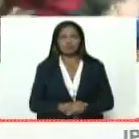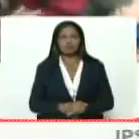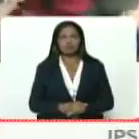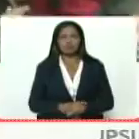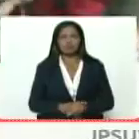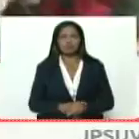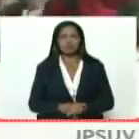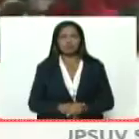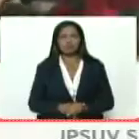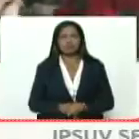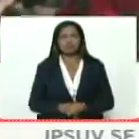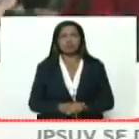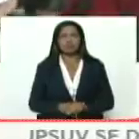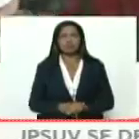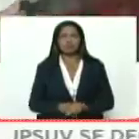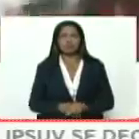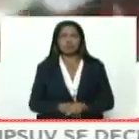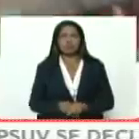Adelante.